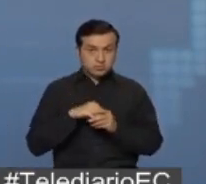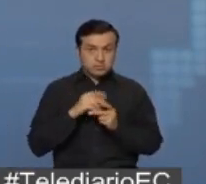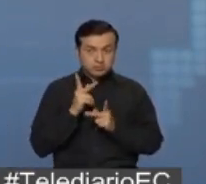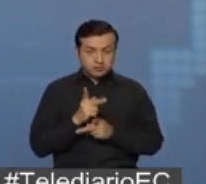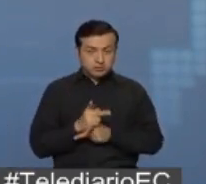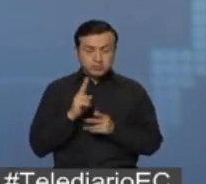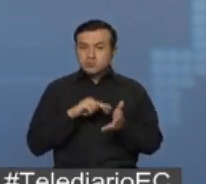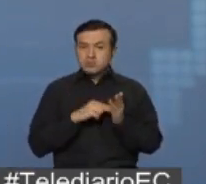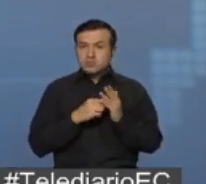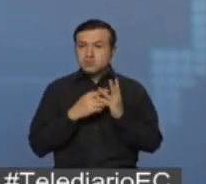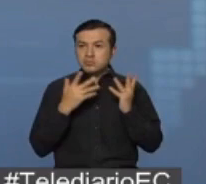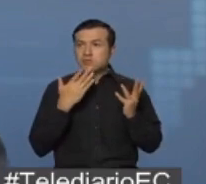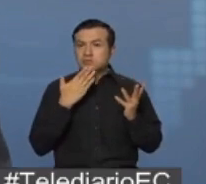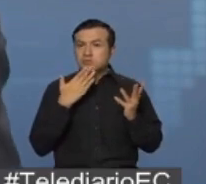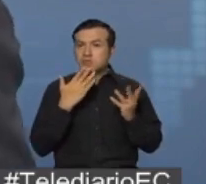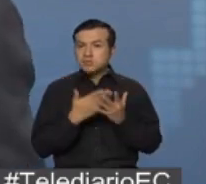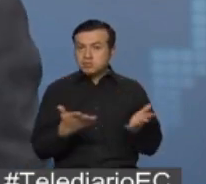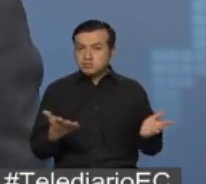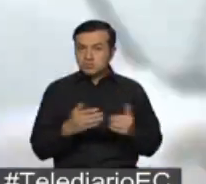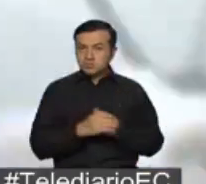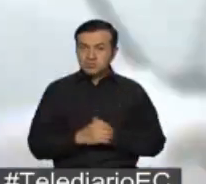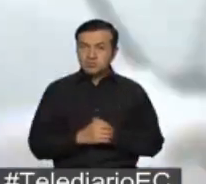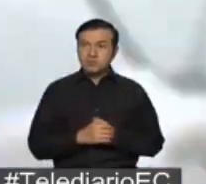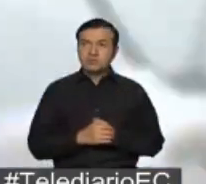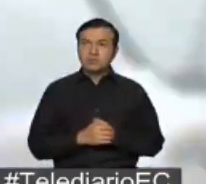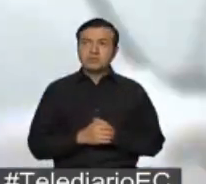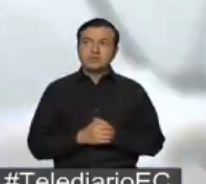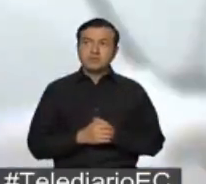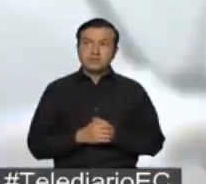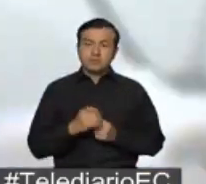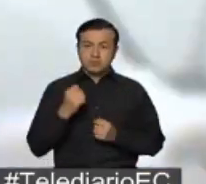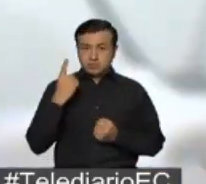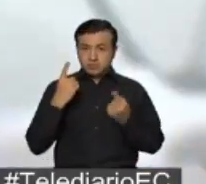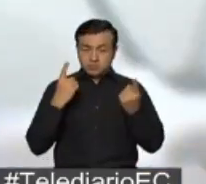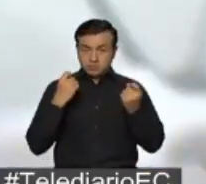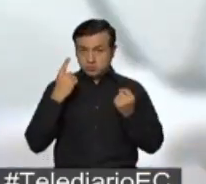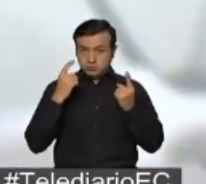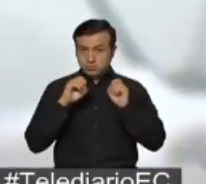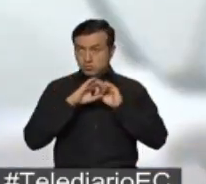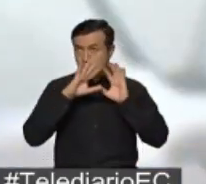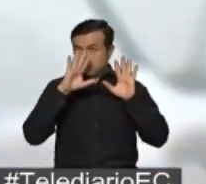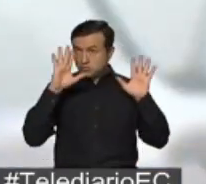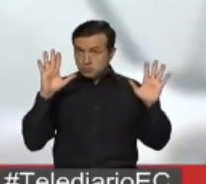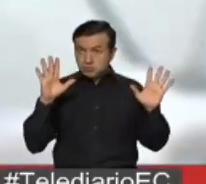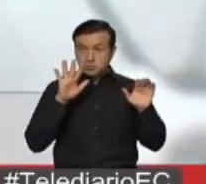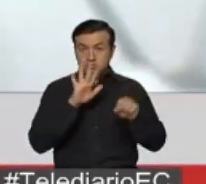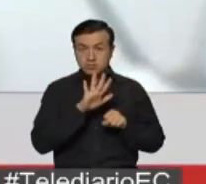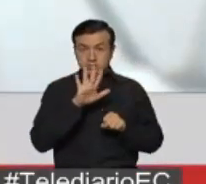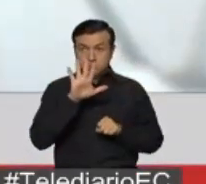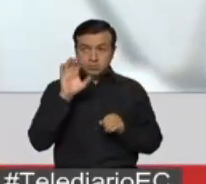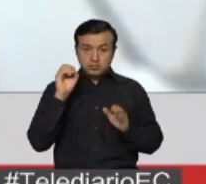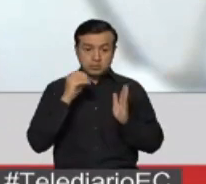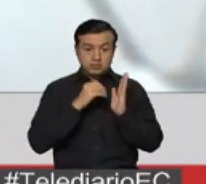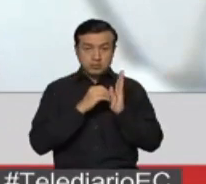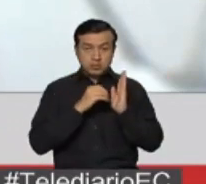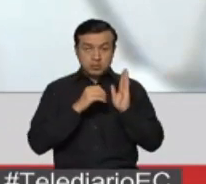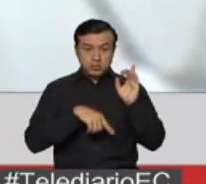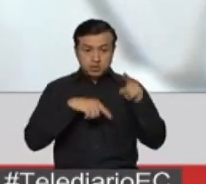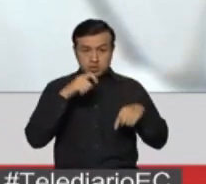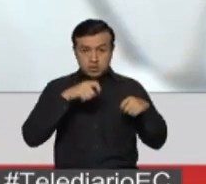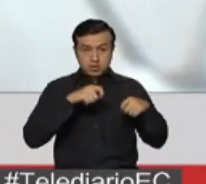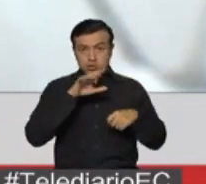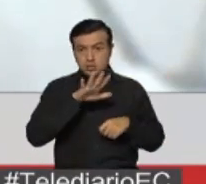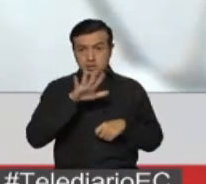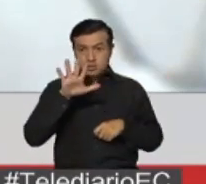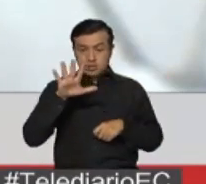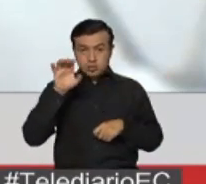en qué consiste en estas disposiciones proyectos fabricio para dimensionar un poco el tamaño del mercado hay 550 cooperativas de crédito a